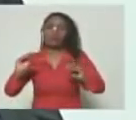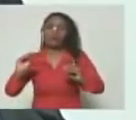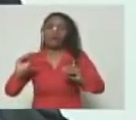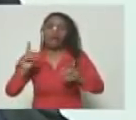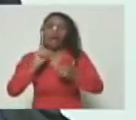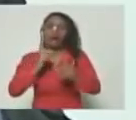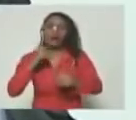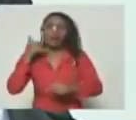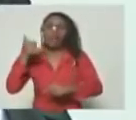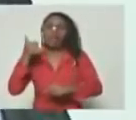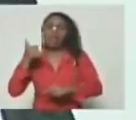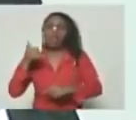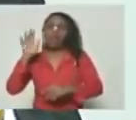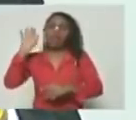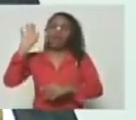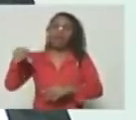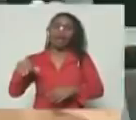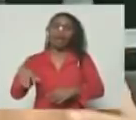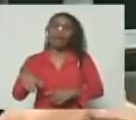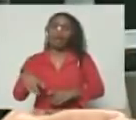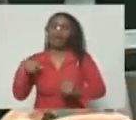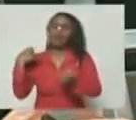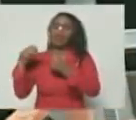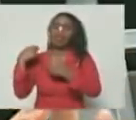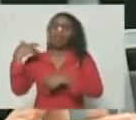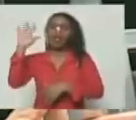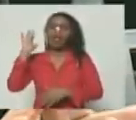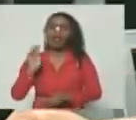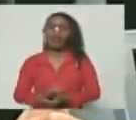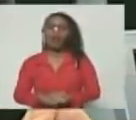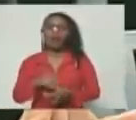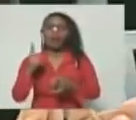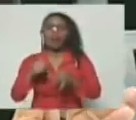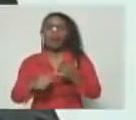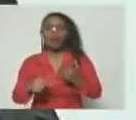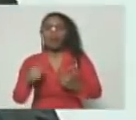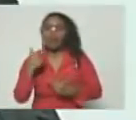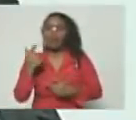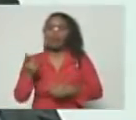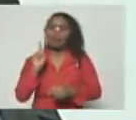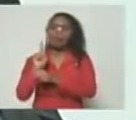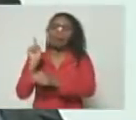insultaron, nos dijeron vendido, nos han dicho de todo,